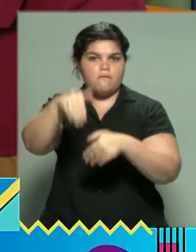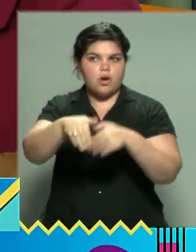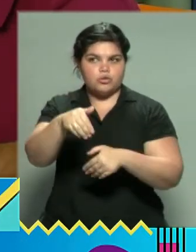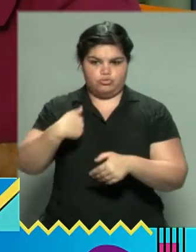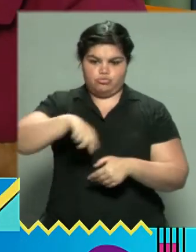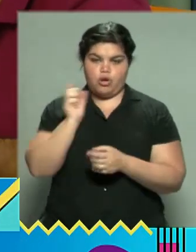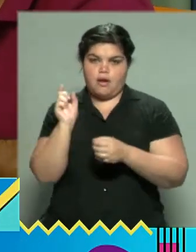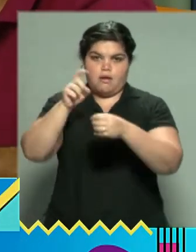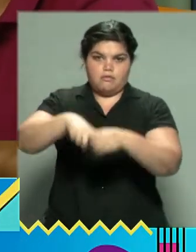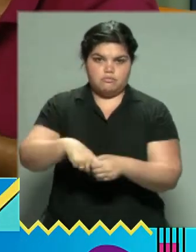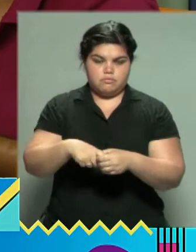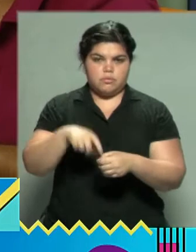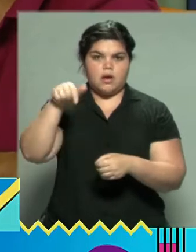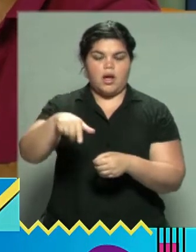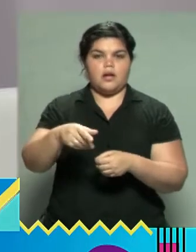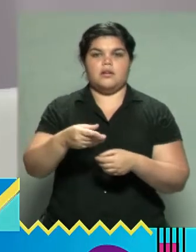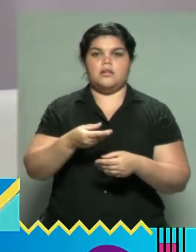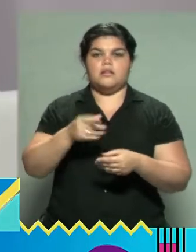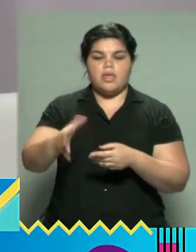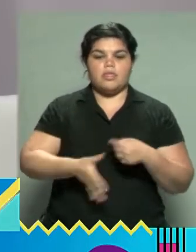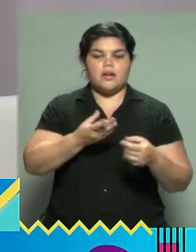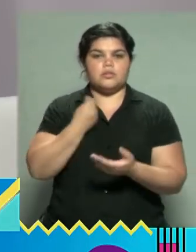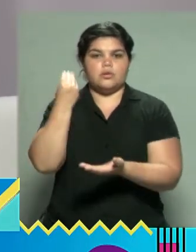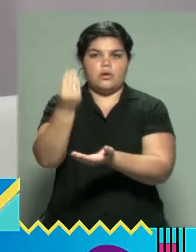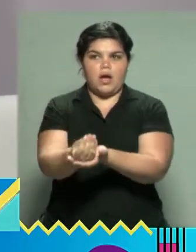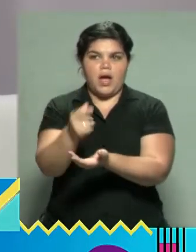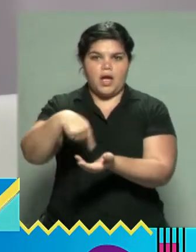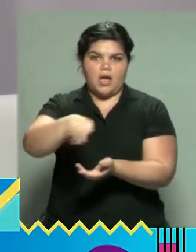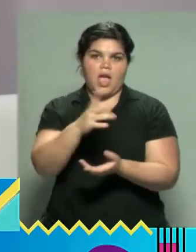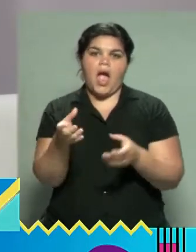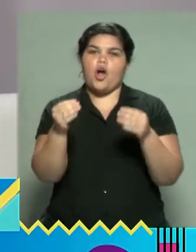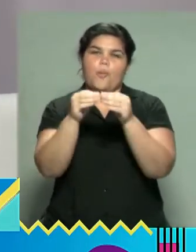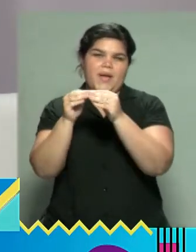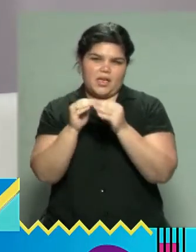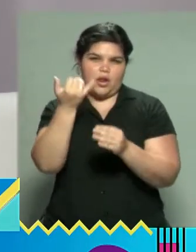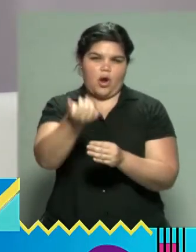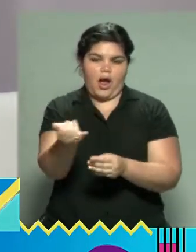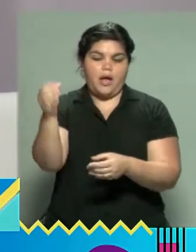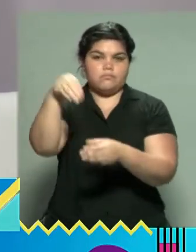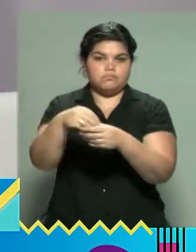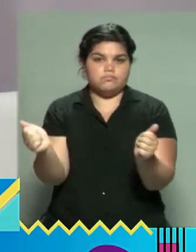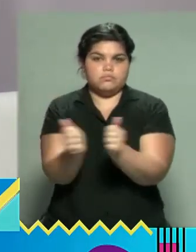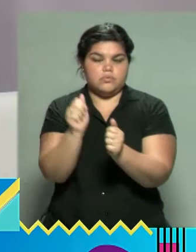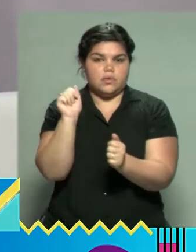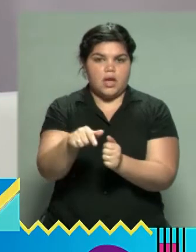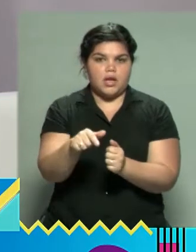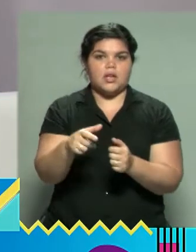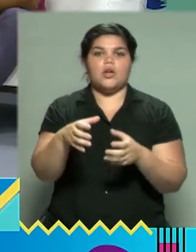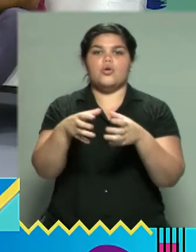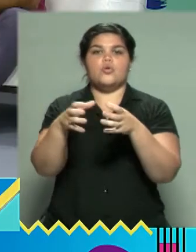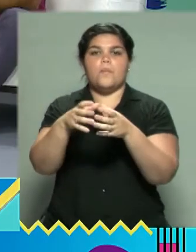tengo nada que ver con la dirección de Ordóñez, tenemos diferencias muy grandes, tengo compañeros militando en el gremio que representan una corriente que es la naranja